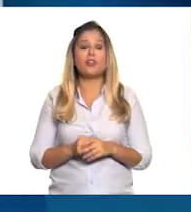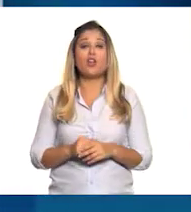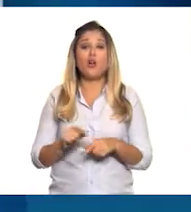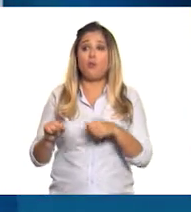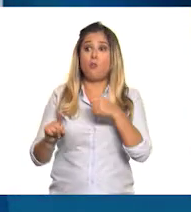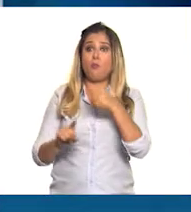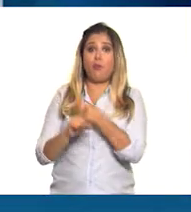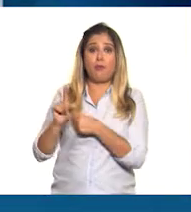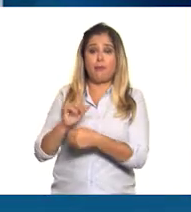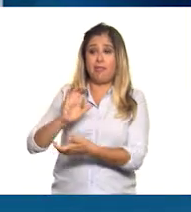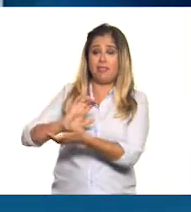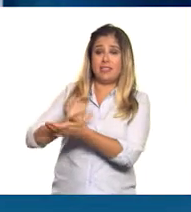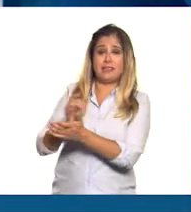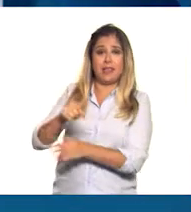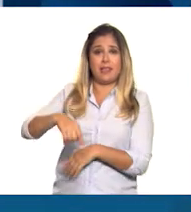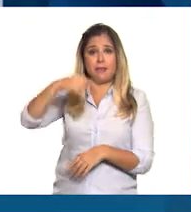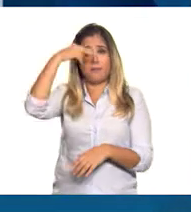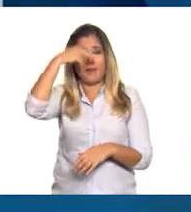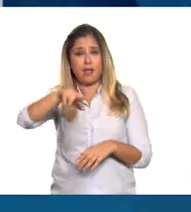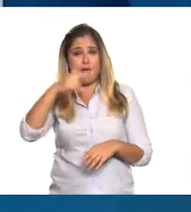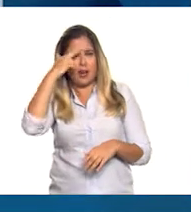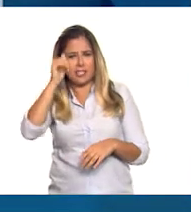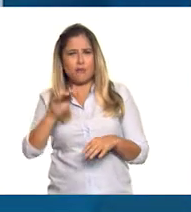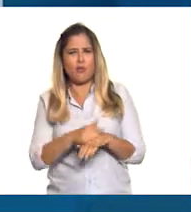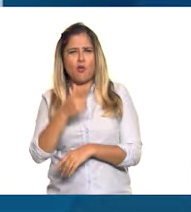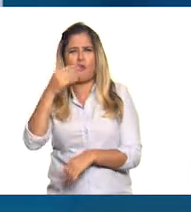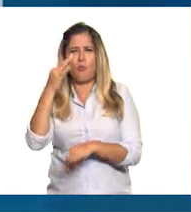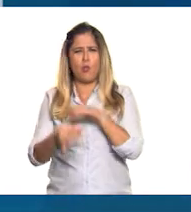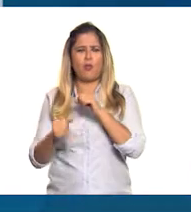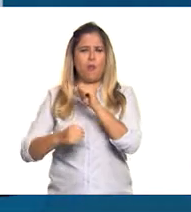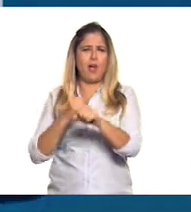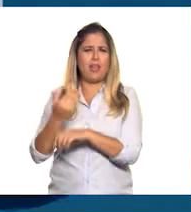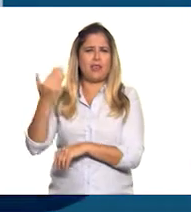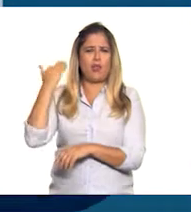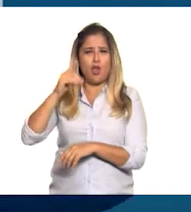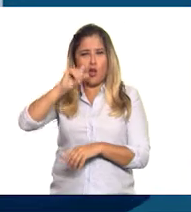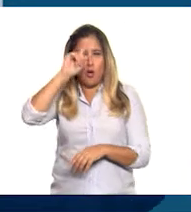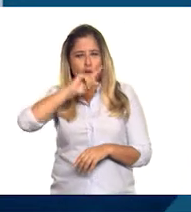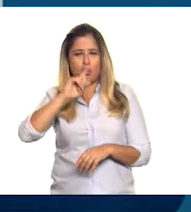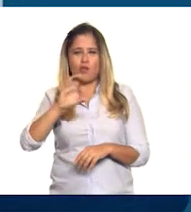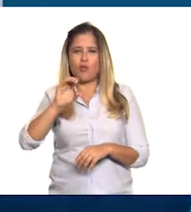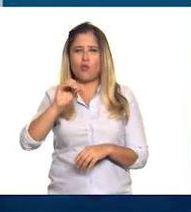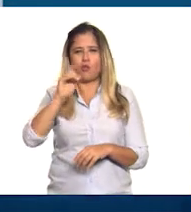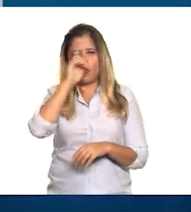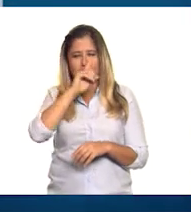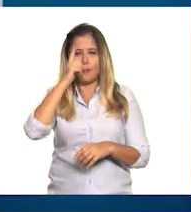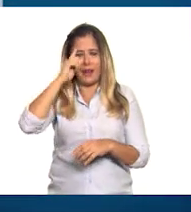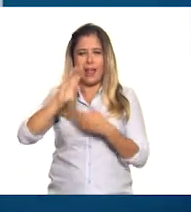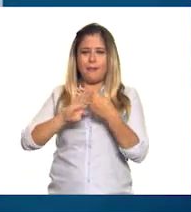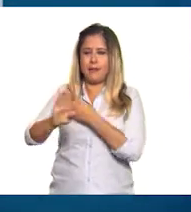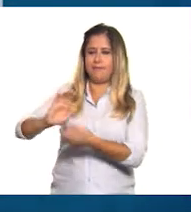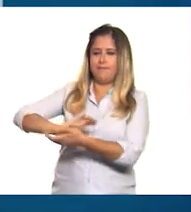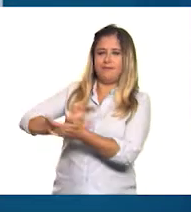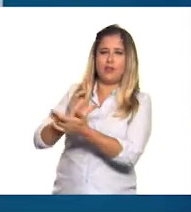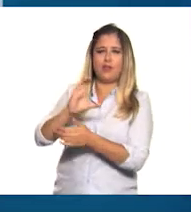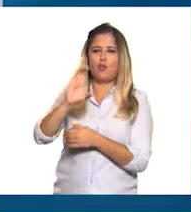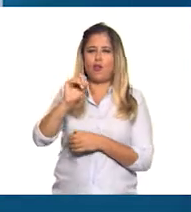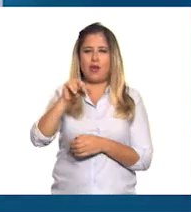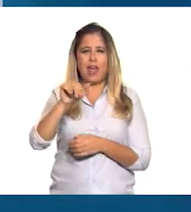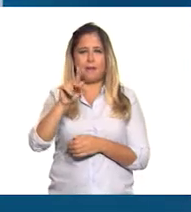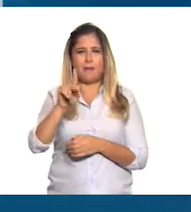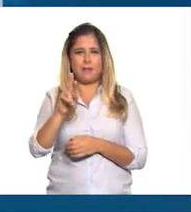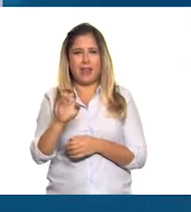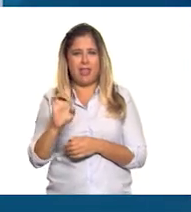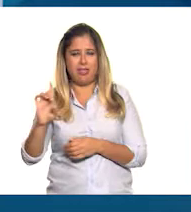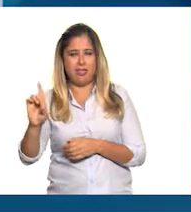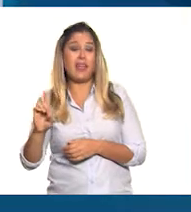problema de la discriminación en México con motivo del fin de año, el Consejo Nacional para Prevenir la Discriminación, CONAPRED, invita a la